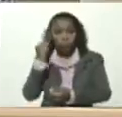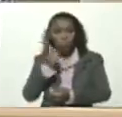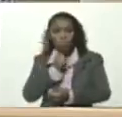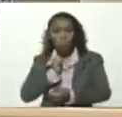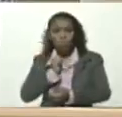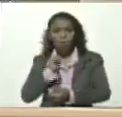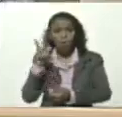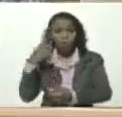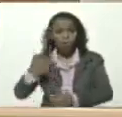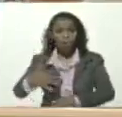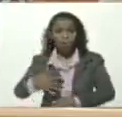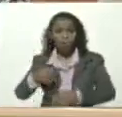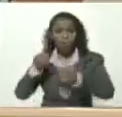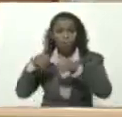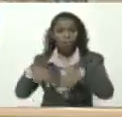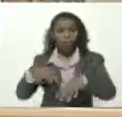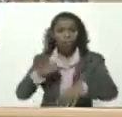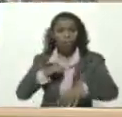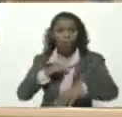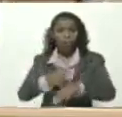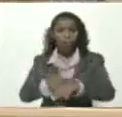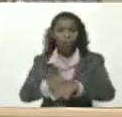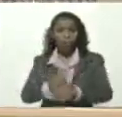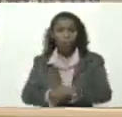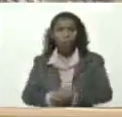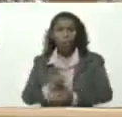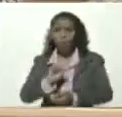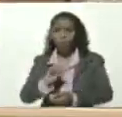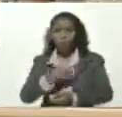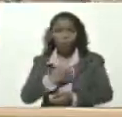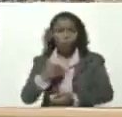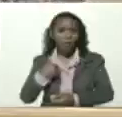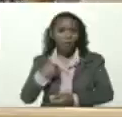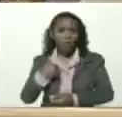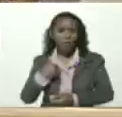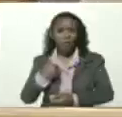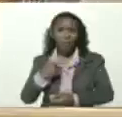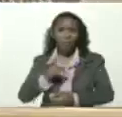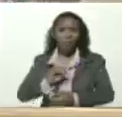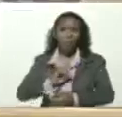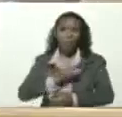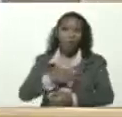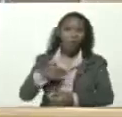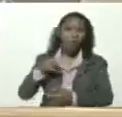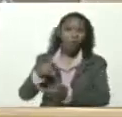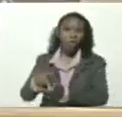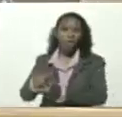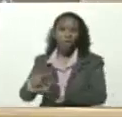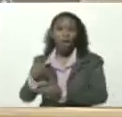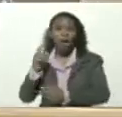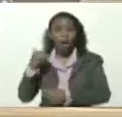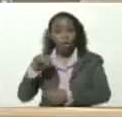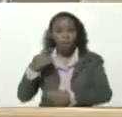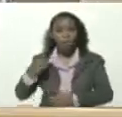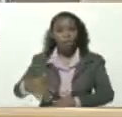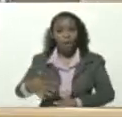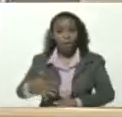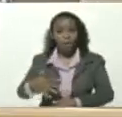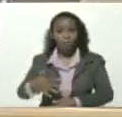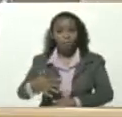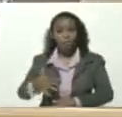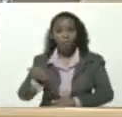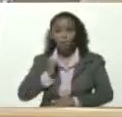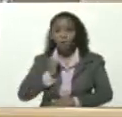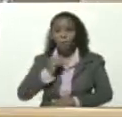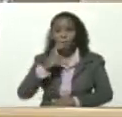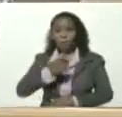a renunciar en cualquier momento. No quiero estar, es un derecho que tiene cualquier